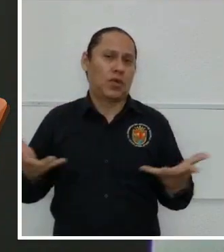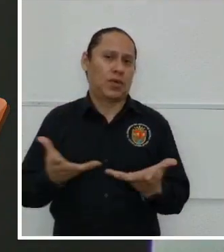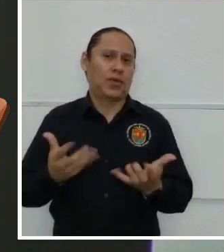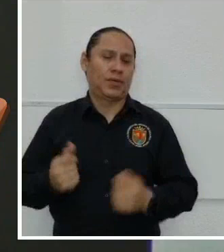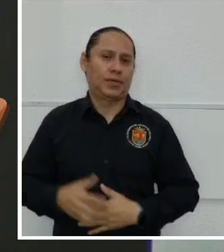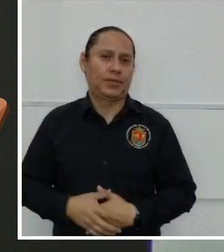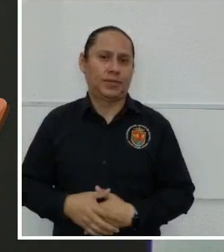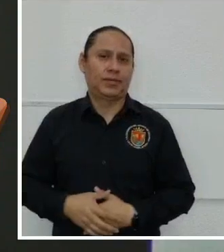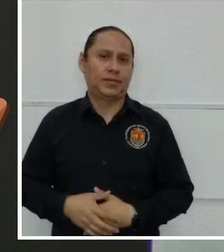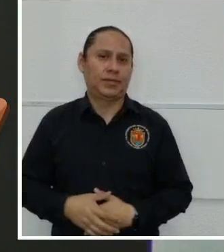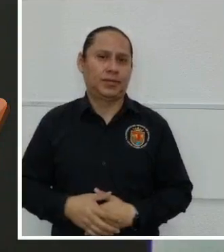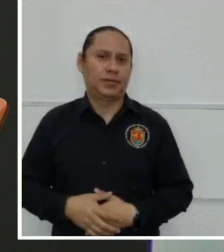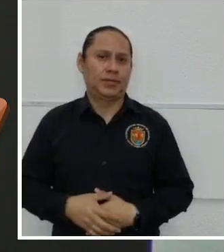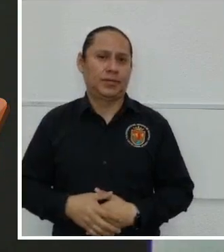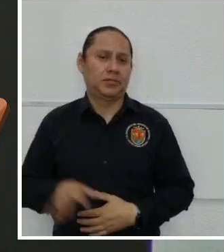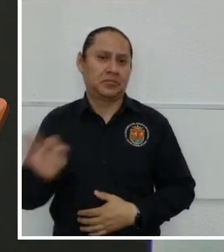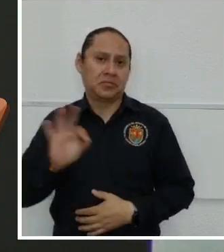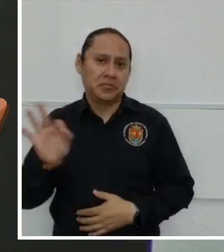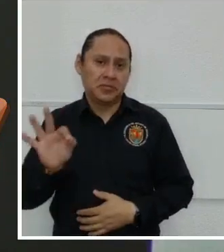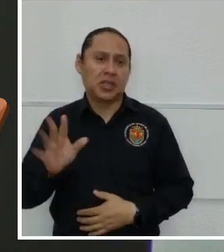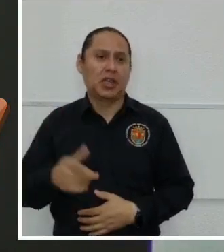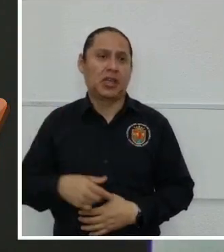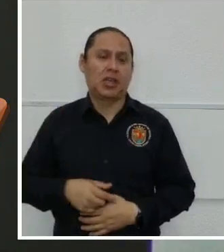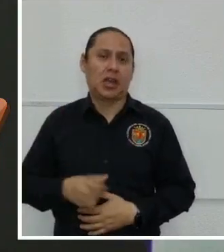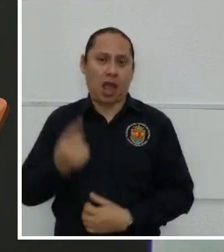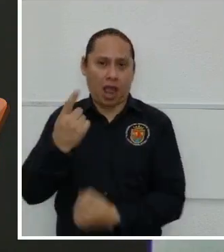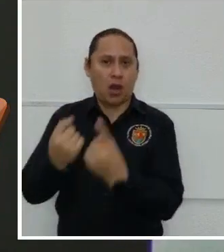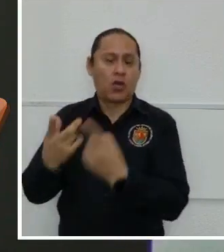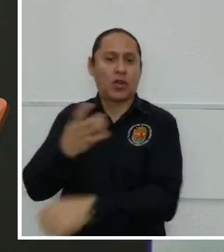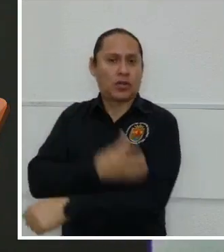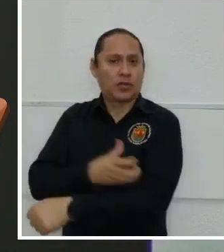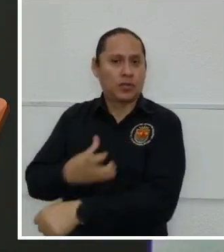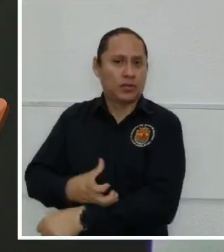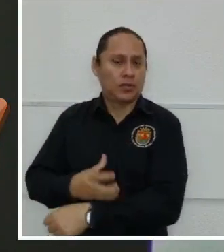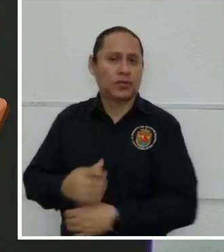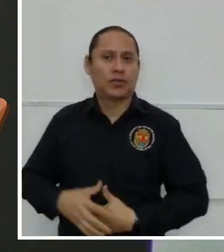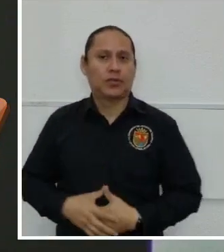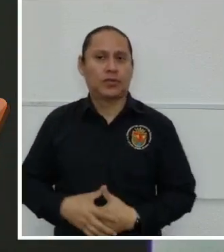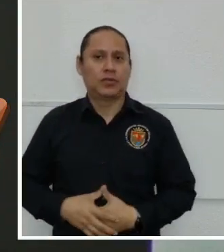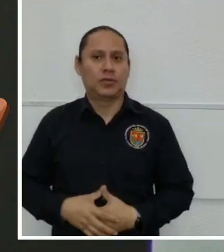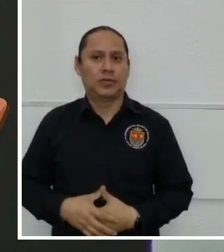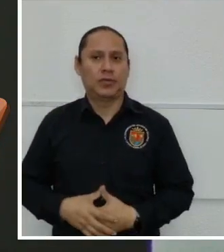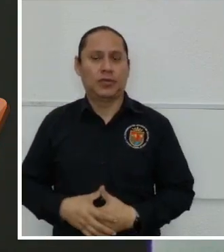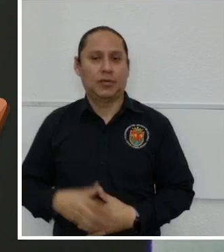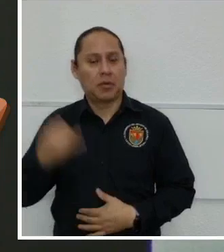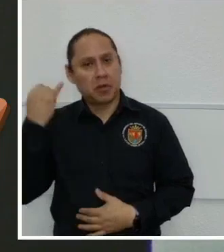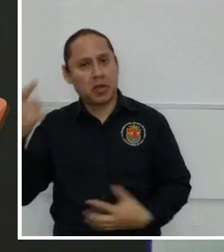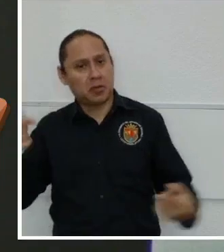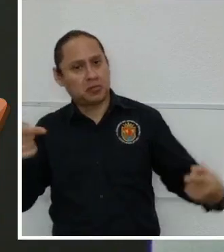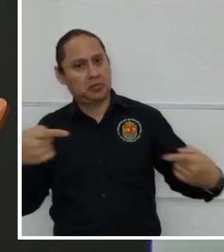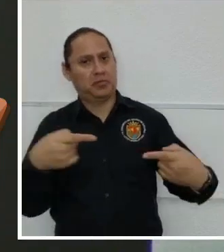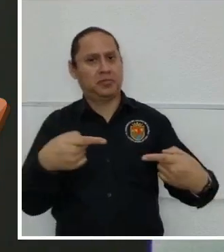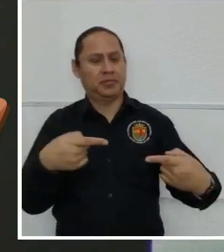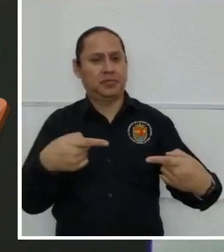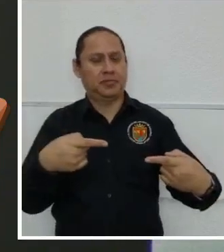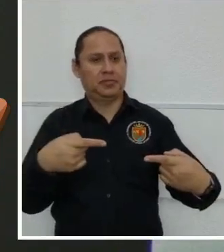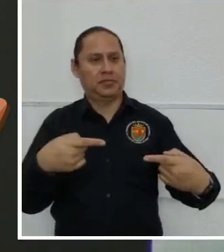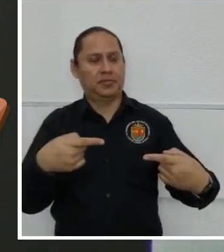pueda ser que alguno de los compañeros tenga oposición al respecto, al